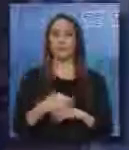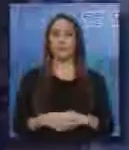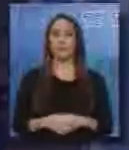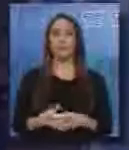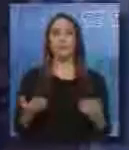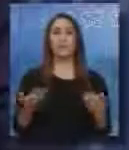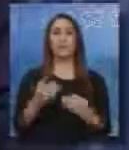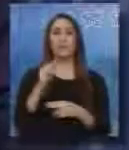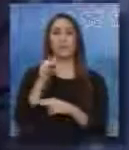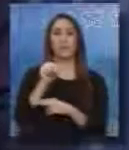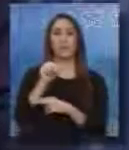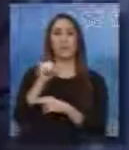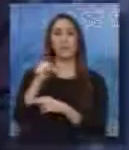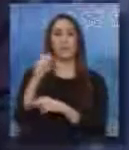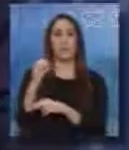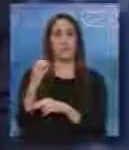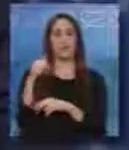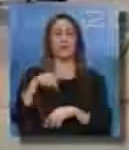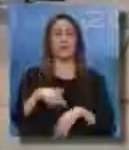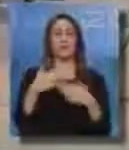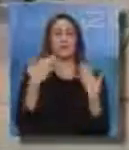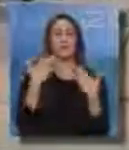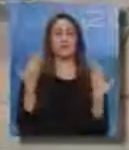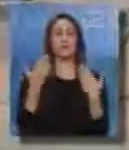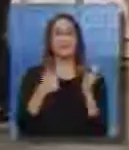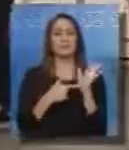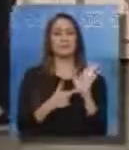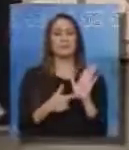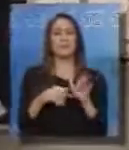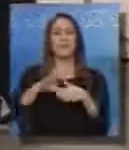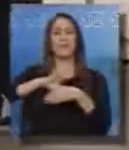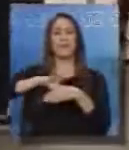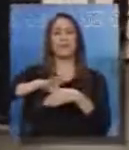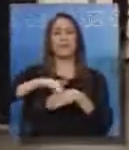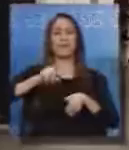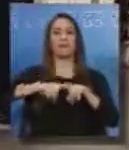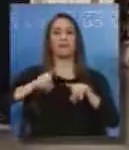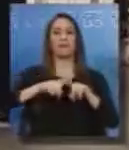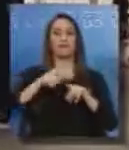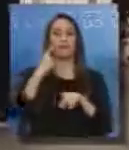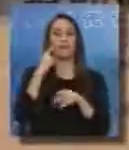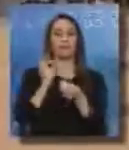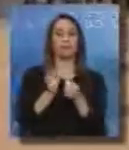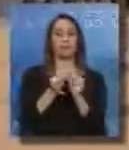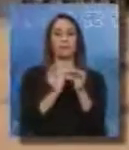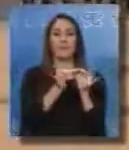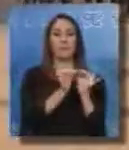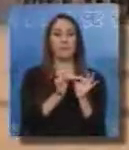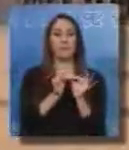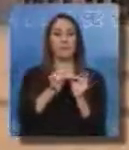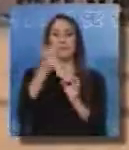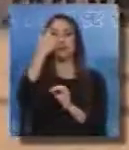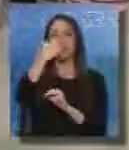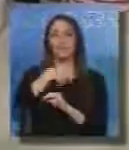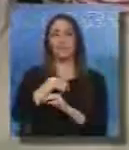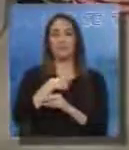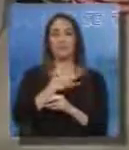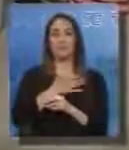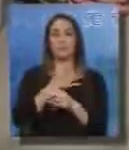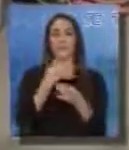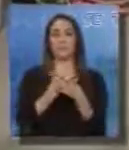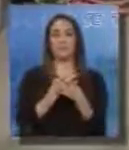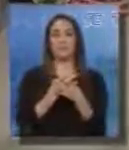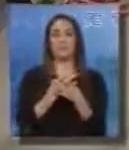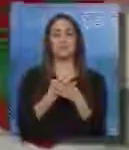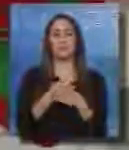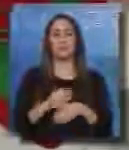explanada del MAC en Malecón Simón Bolívar de Guayaquil se presentó una feria de los artículos elaborados por los privados de libertad de